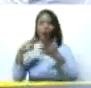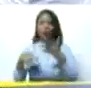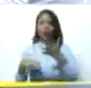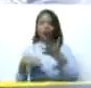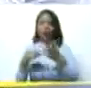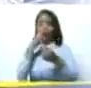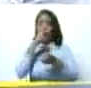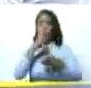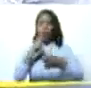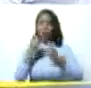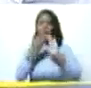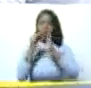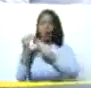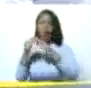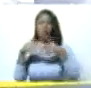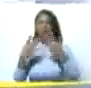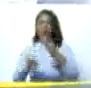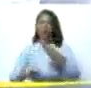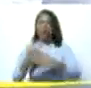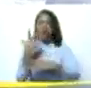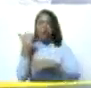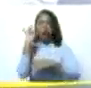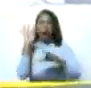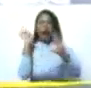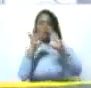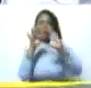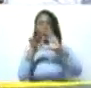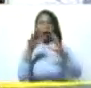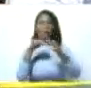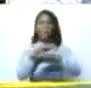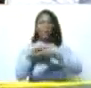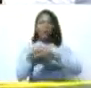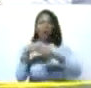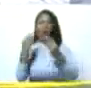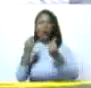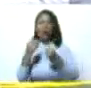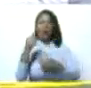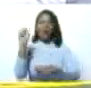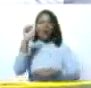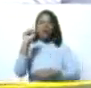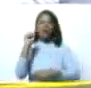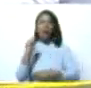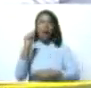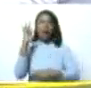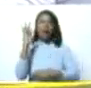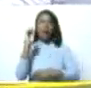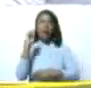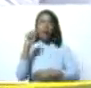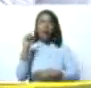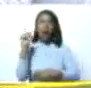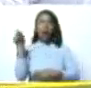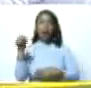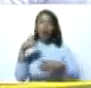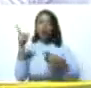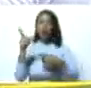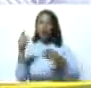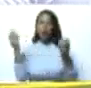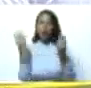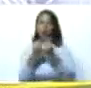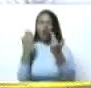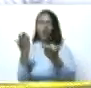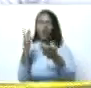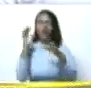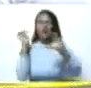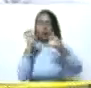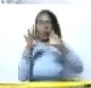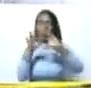del Banco de la Comuna. ¿Qué fondos tienes tú en el Ministerio de Comunas? Tenemos el SAFONAP, el Fondo del Poder Popular y ¿Qué Fondemi. Haces tú con el SAFONAP? En estos